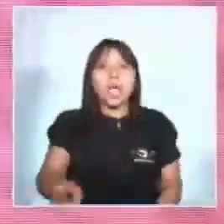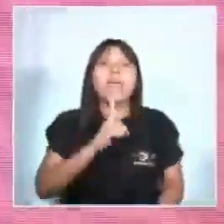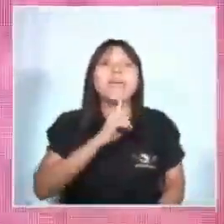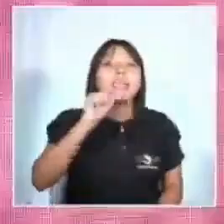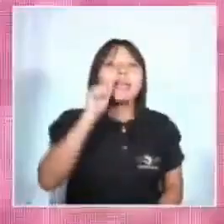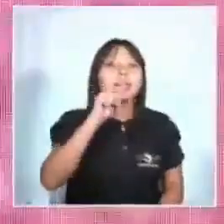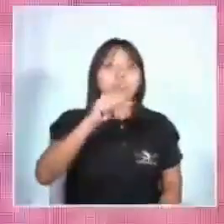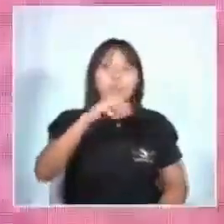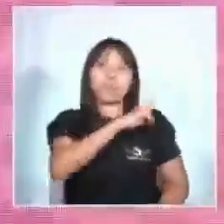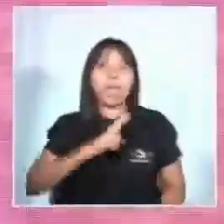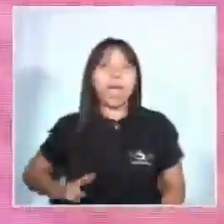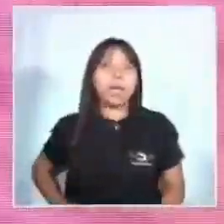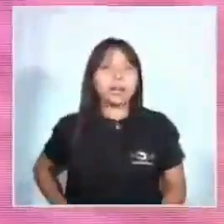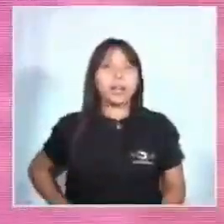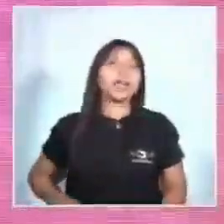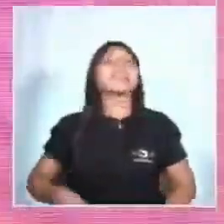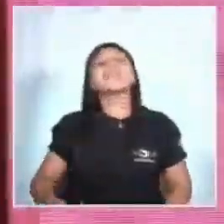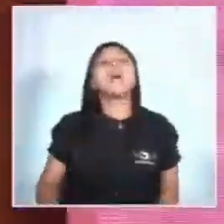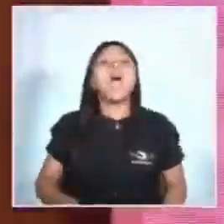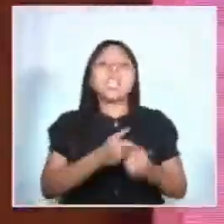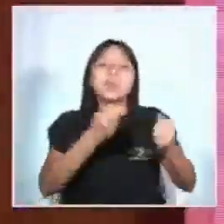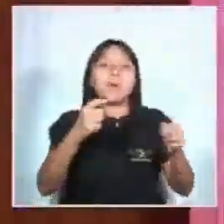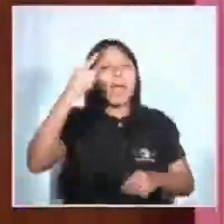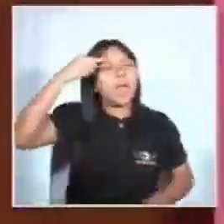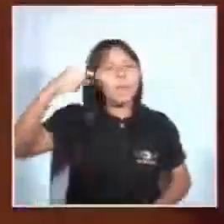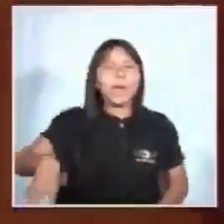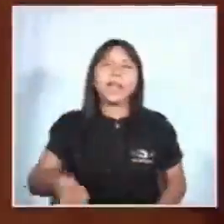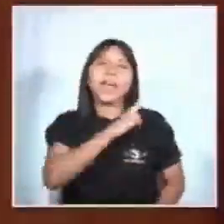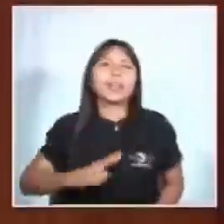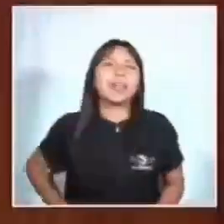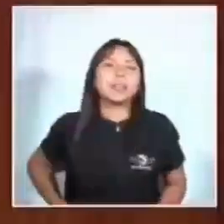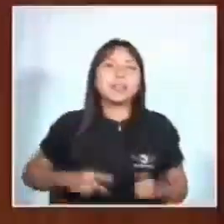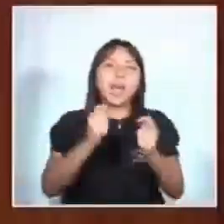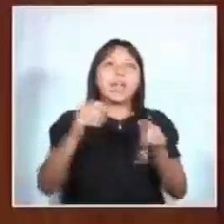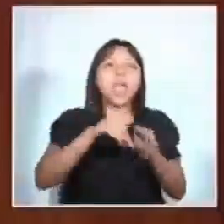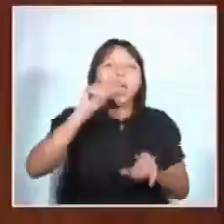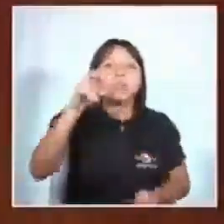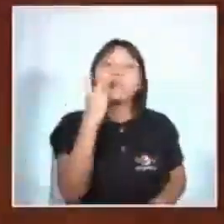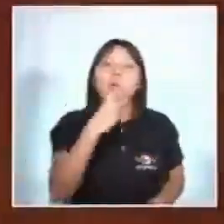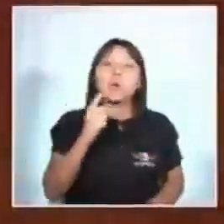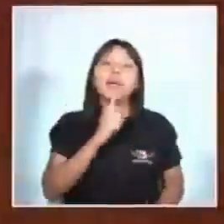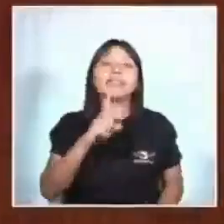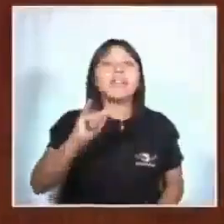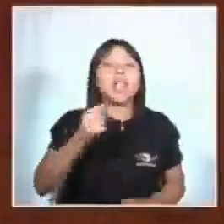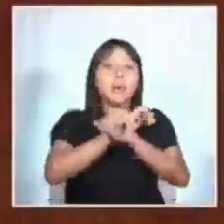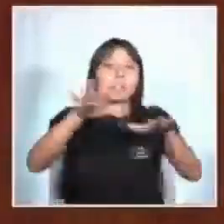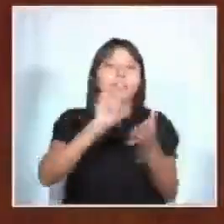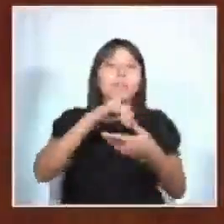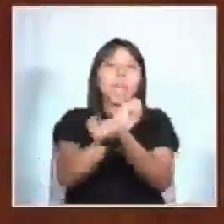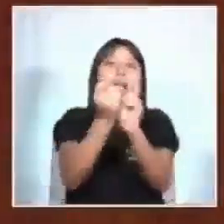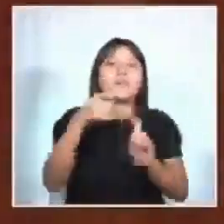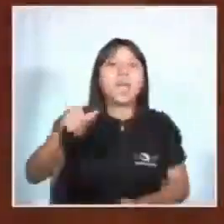reina separada para reinar, que en tu boca está la bendición que va a cambiar el destino de tus